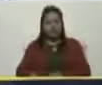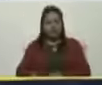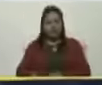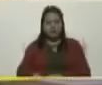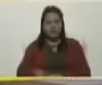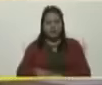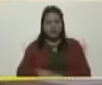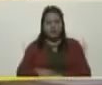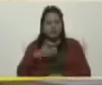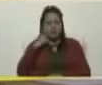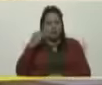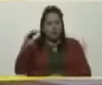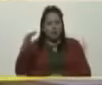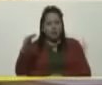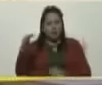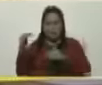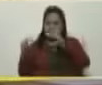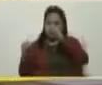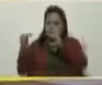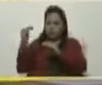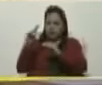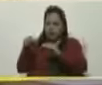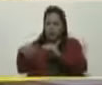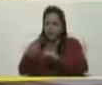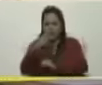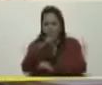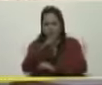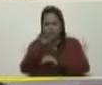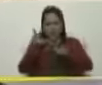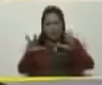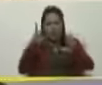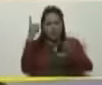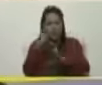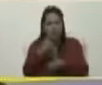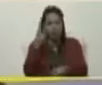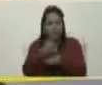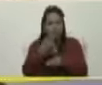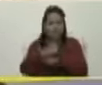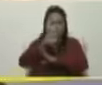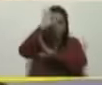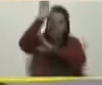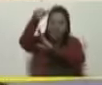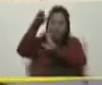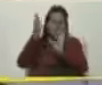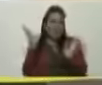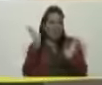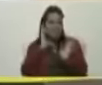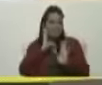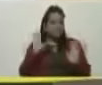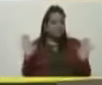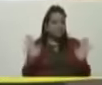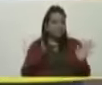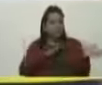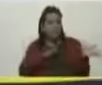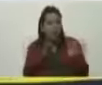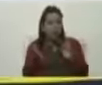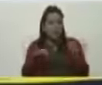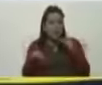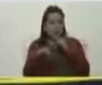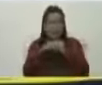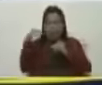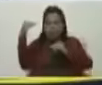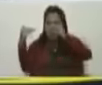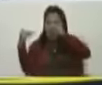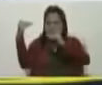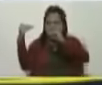Yo creo, presidente, que después del 28 lo que tenemos es que echar una partidita de básquet por ahí. Creo que estamos más o